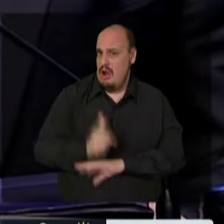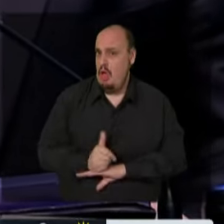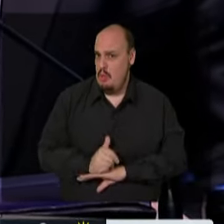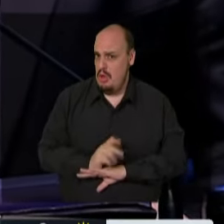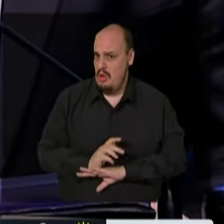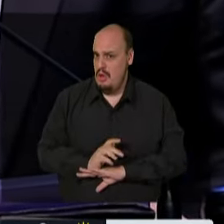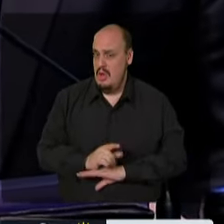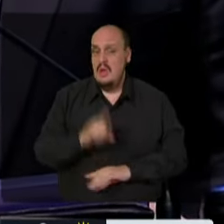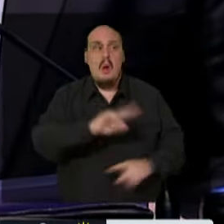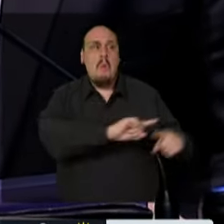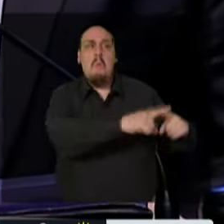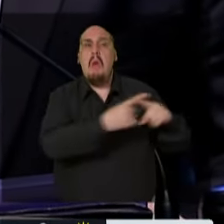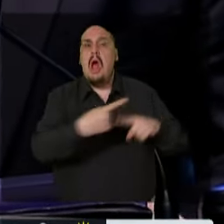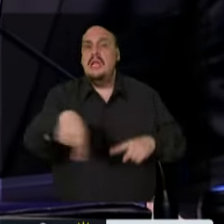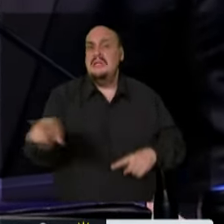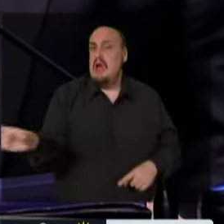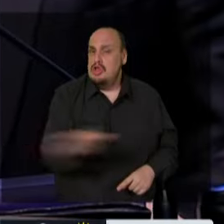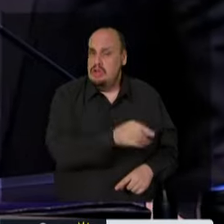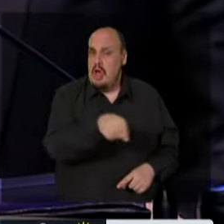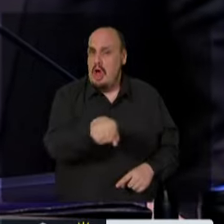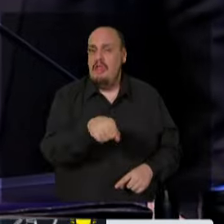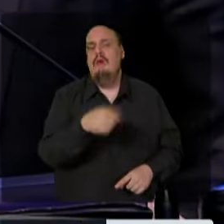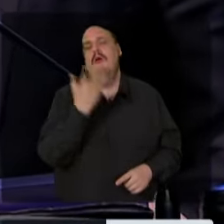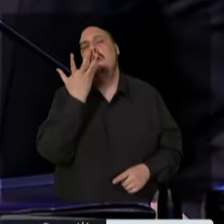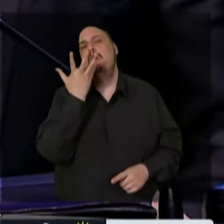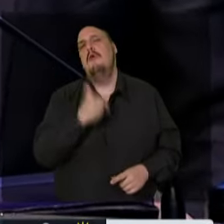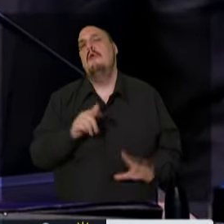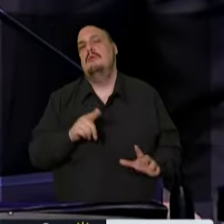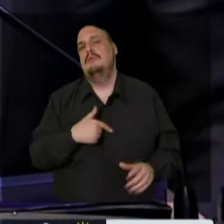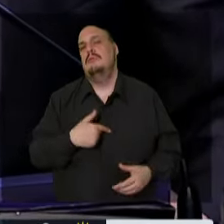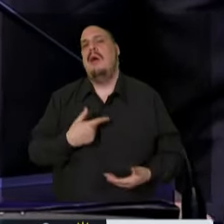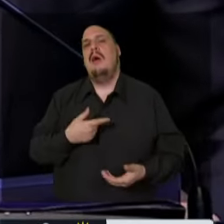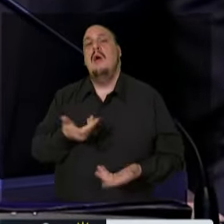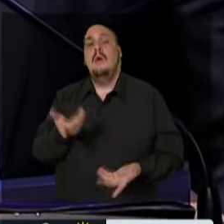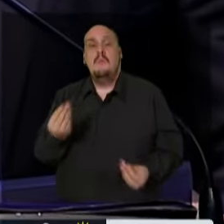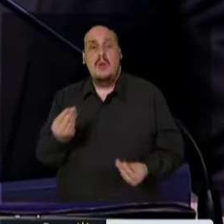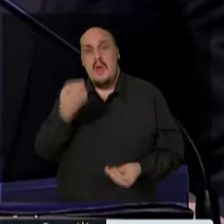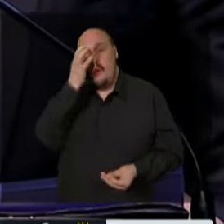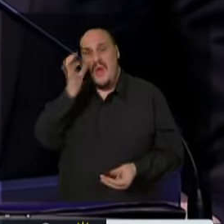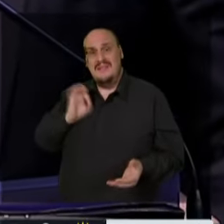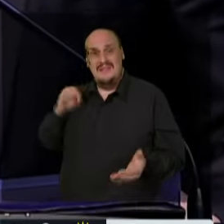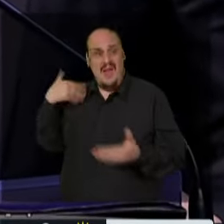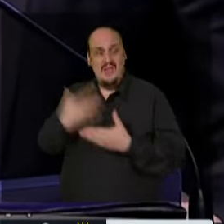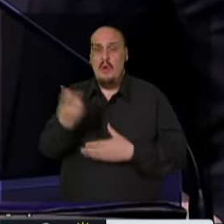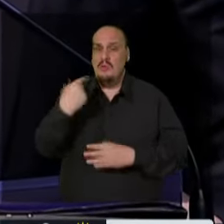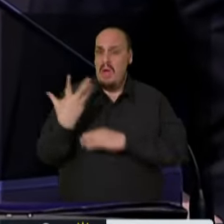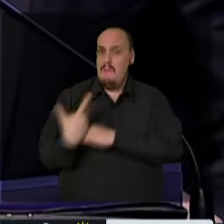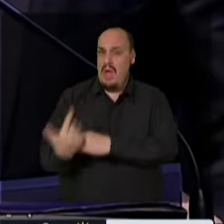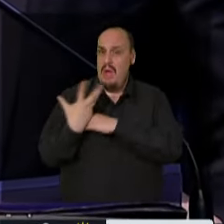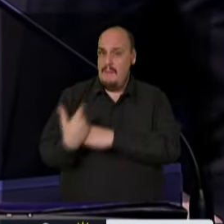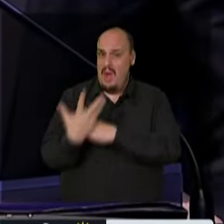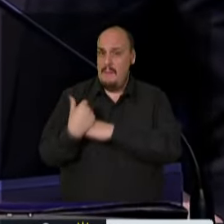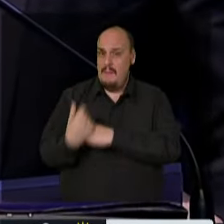Probablemente a todos los políticos, a todos, les gusta tanto. ¿Saben por qué? Porque en los últimos 20 años nos robaron con emisión monetaria 280.000